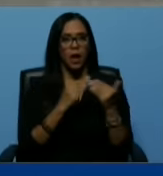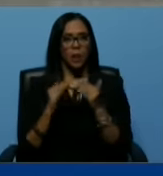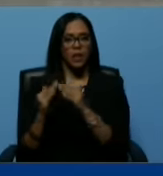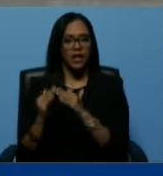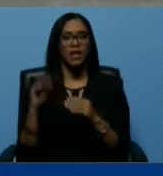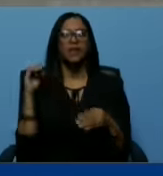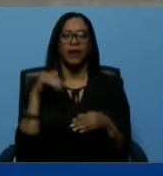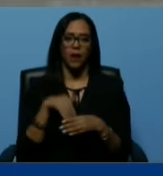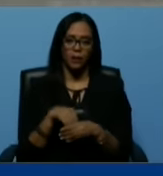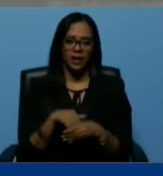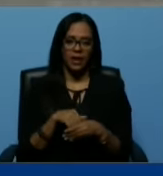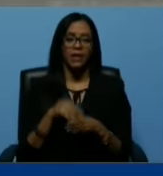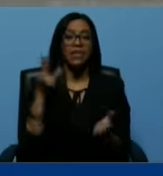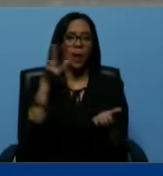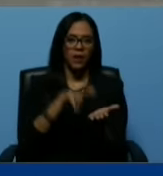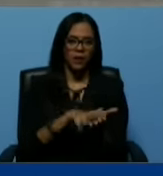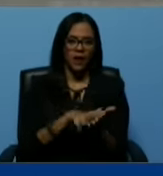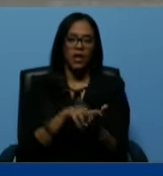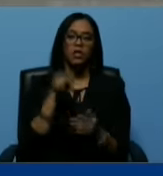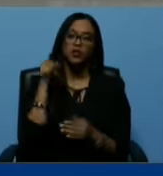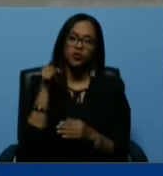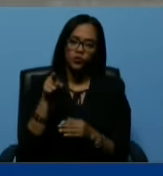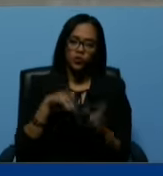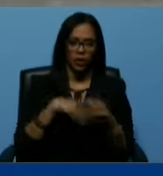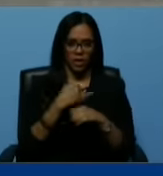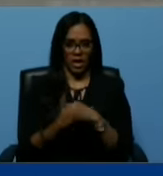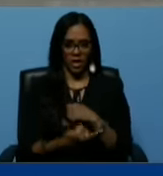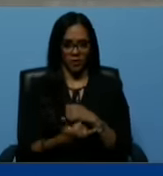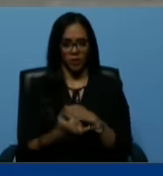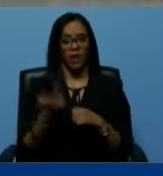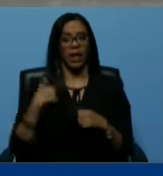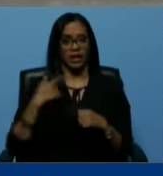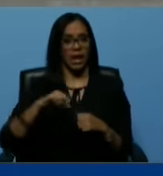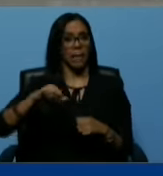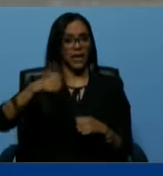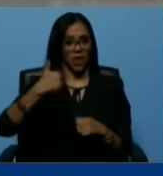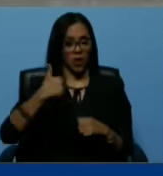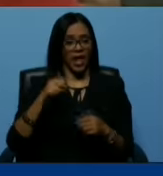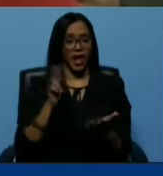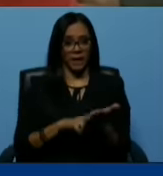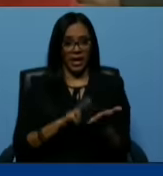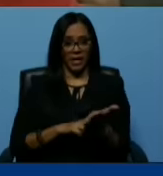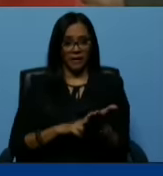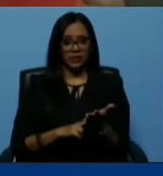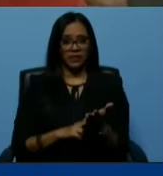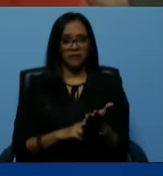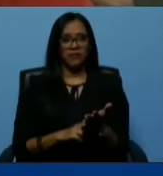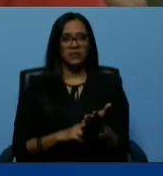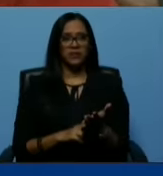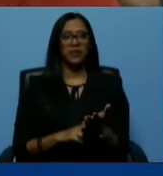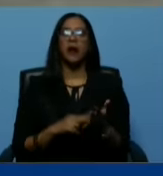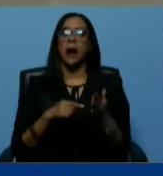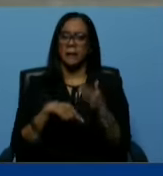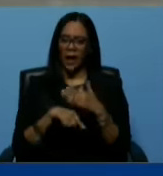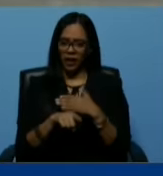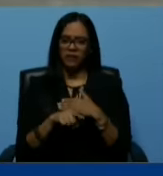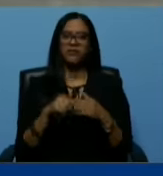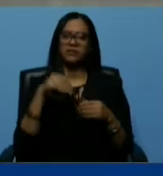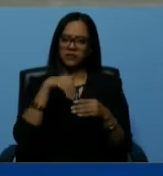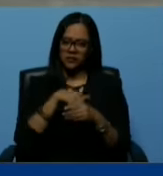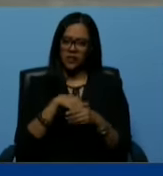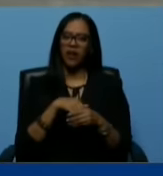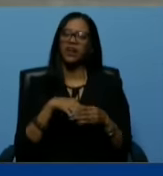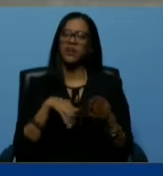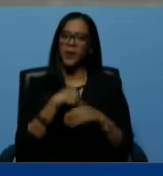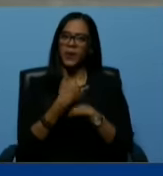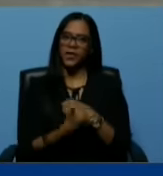votar y aprobar su proyecto, el que tenga mayoría, ¿verdad? Van a votar su